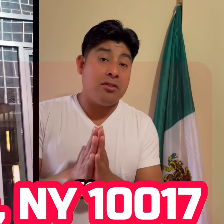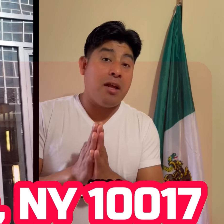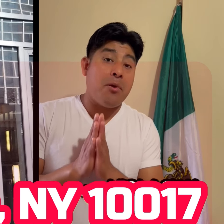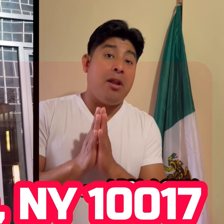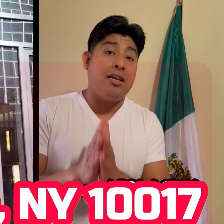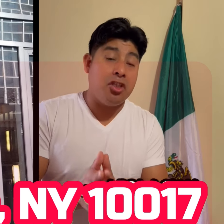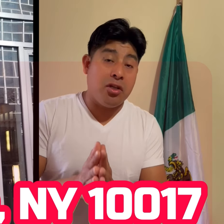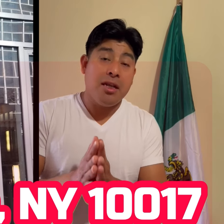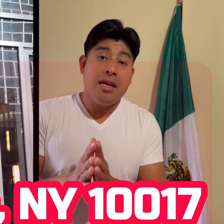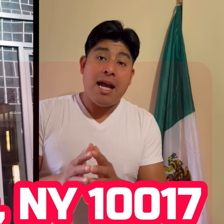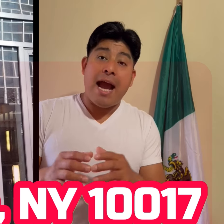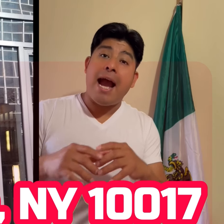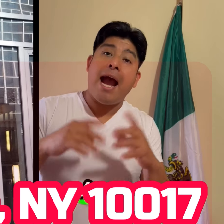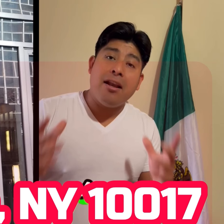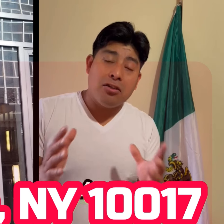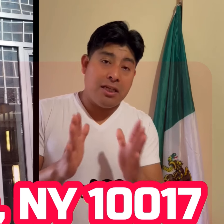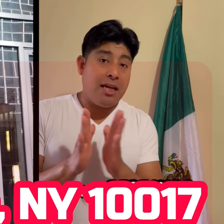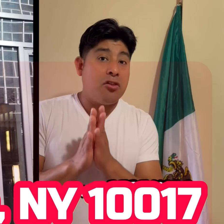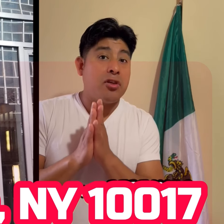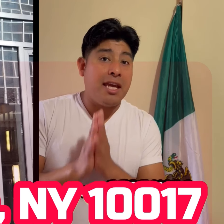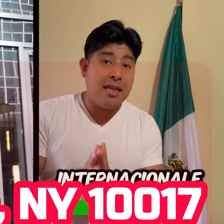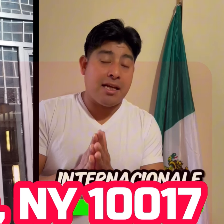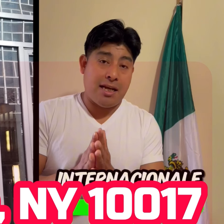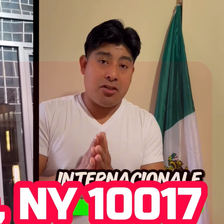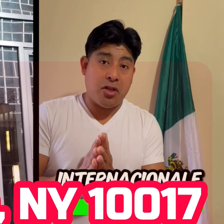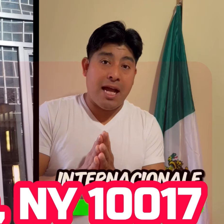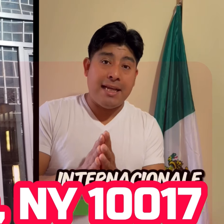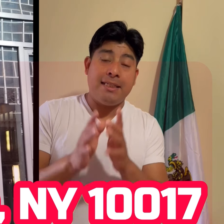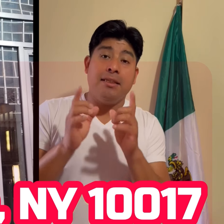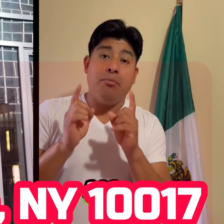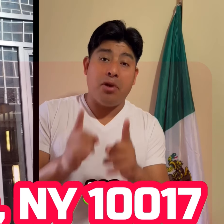inédito, es una violación a los derechos